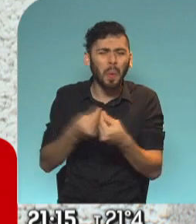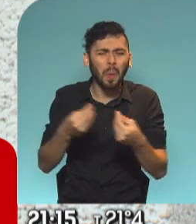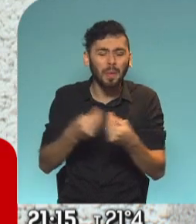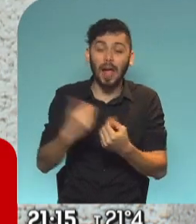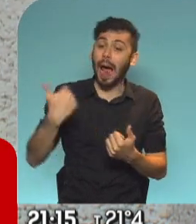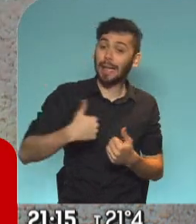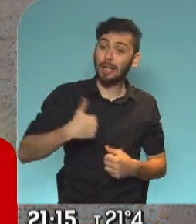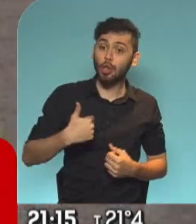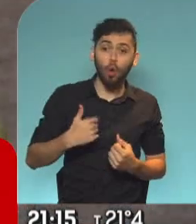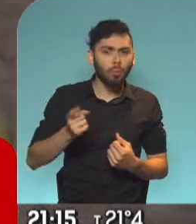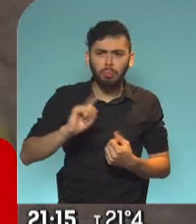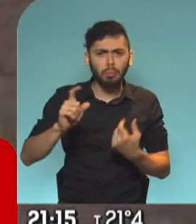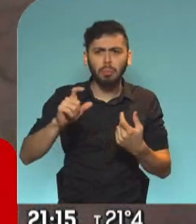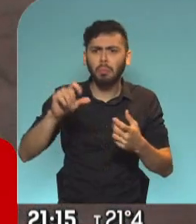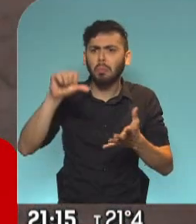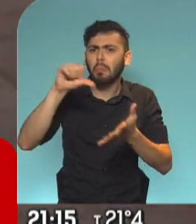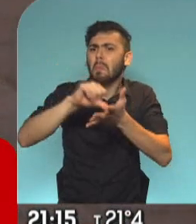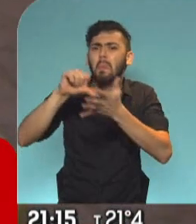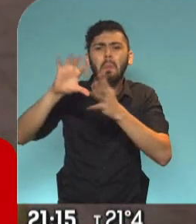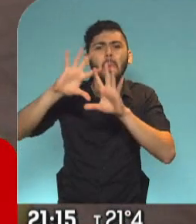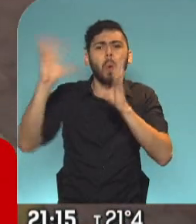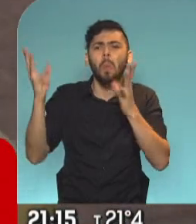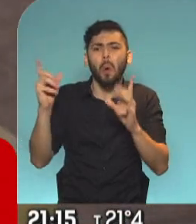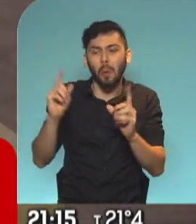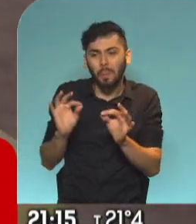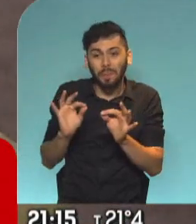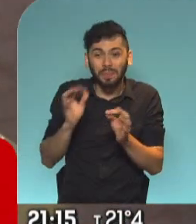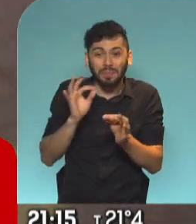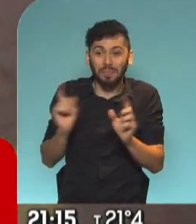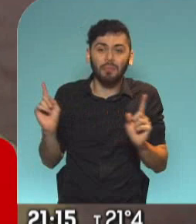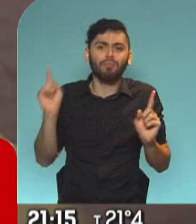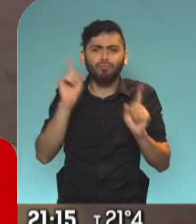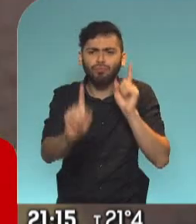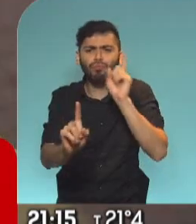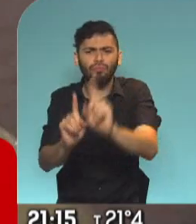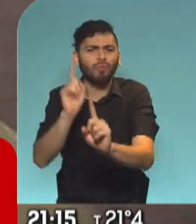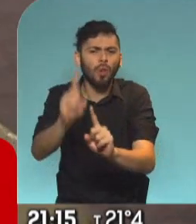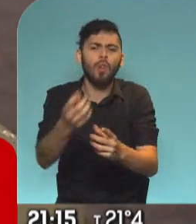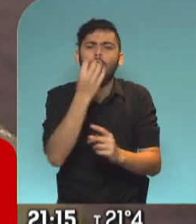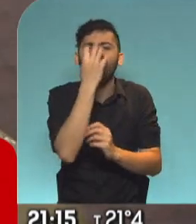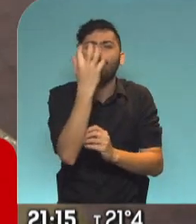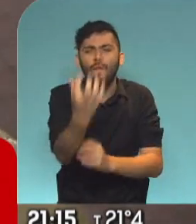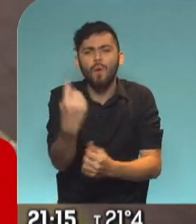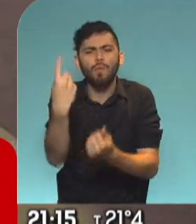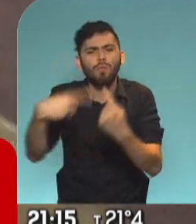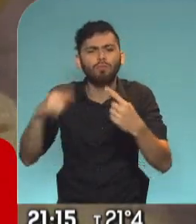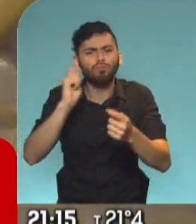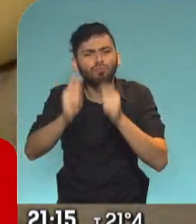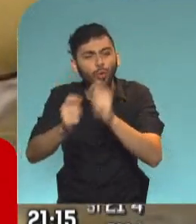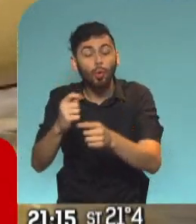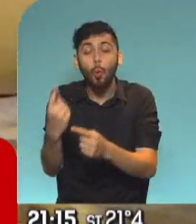solo argentinos, sino de distintos lugares del mundo, se acercaron hasta este lugar. Recuerdo a una